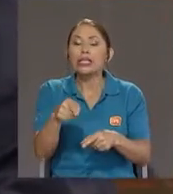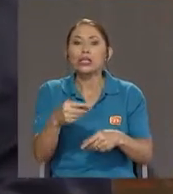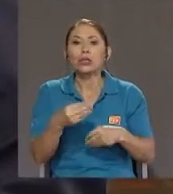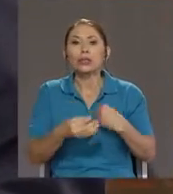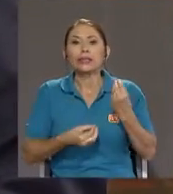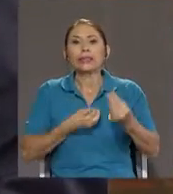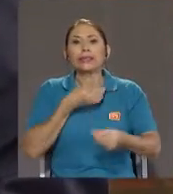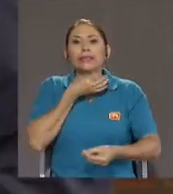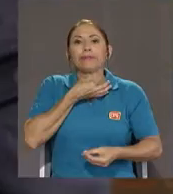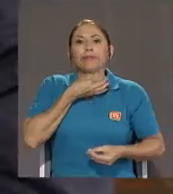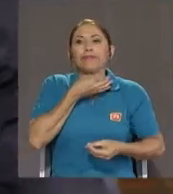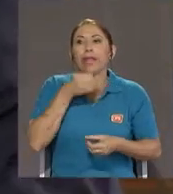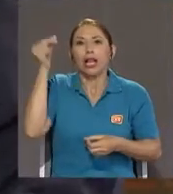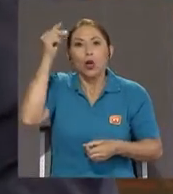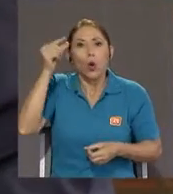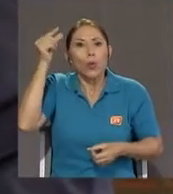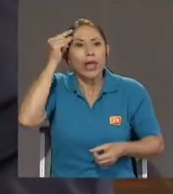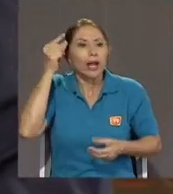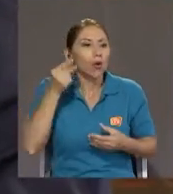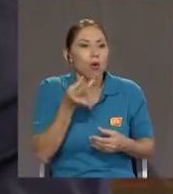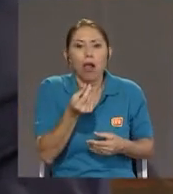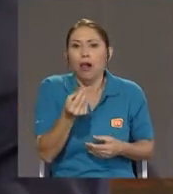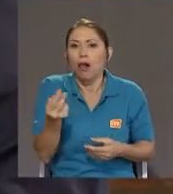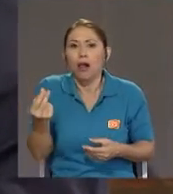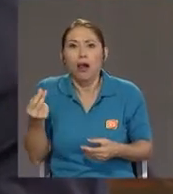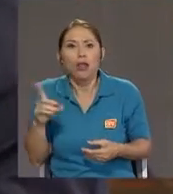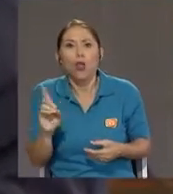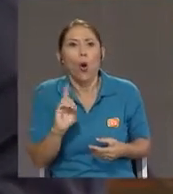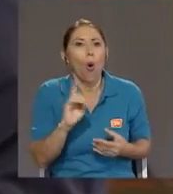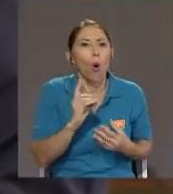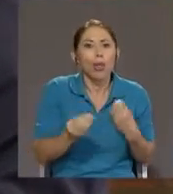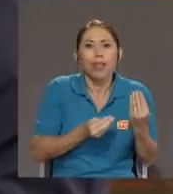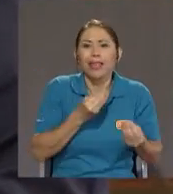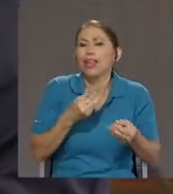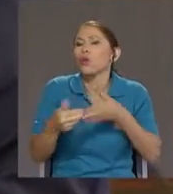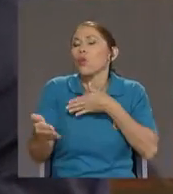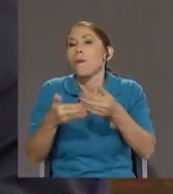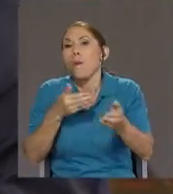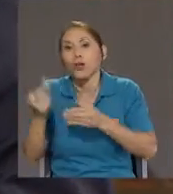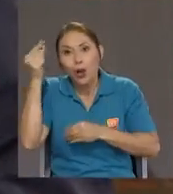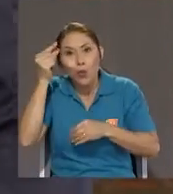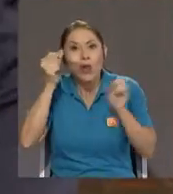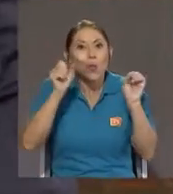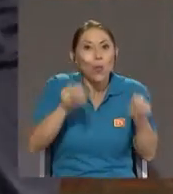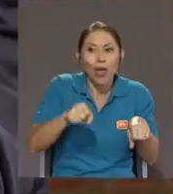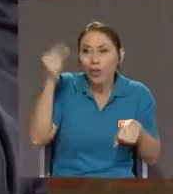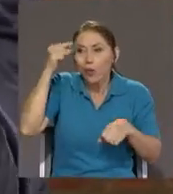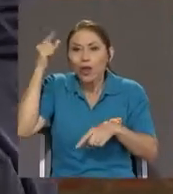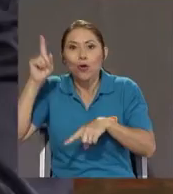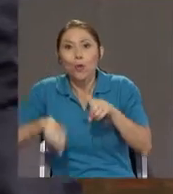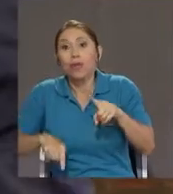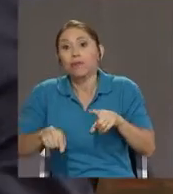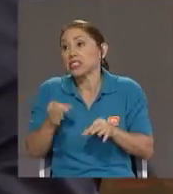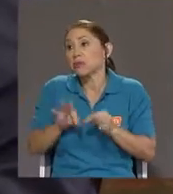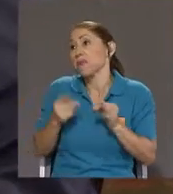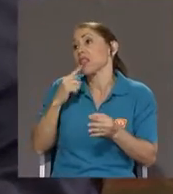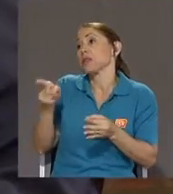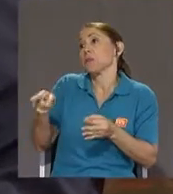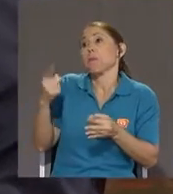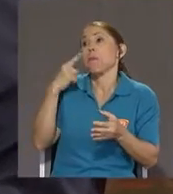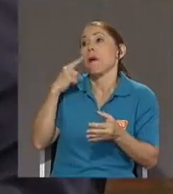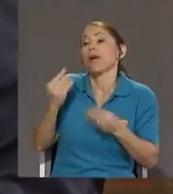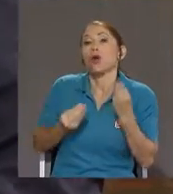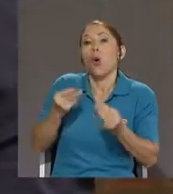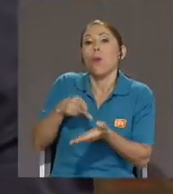gobierno a generar los recursos independientemente de que el gobierno pueda o no. Simplemente le dice, bueno, voy a ver cómo lo paga, no es mi